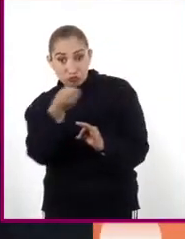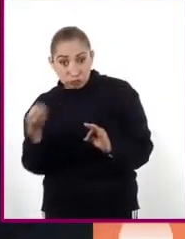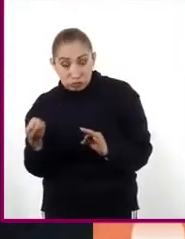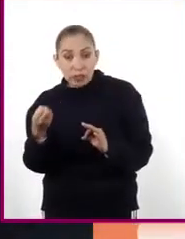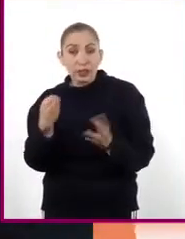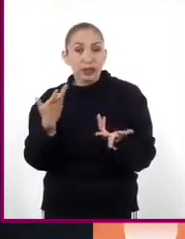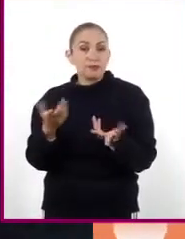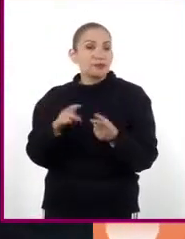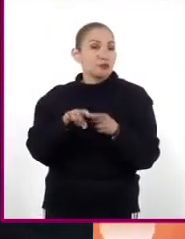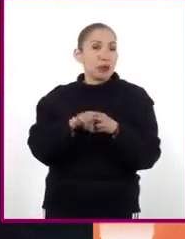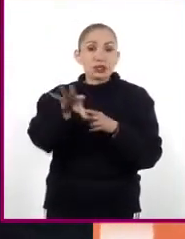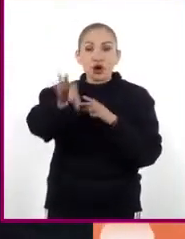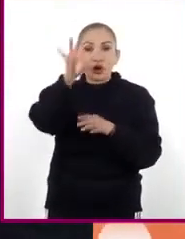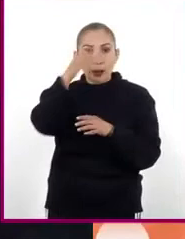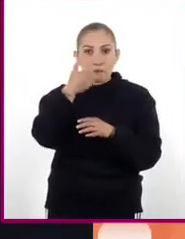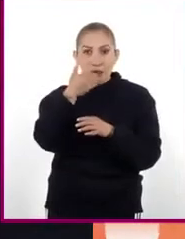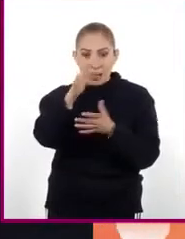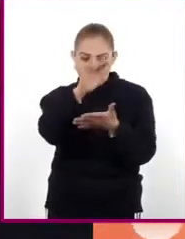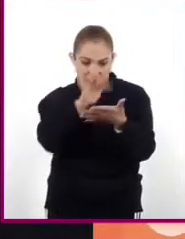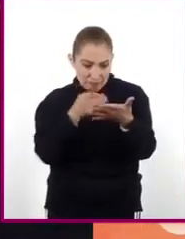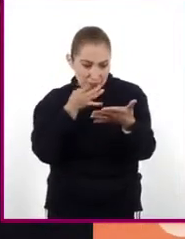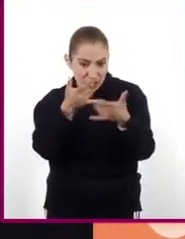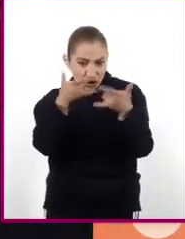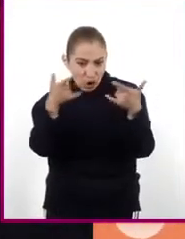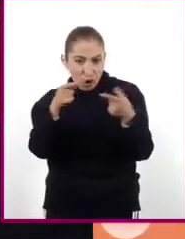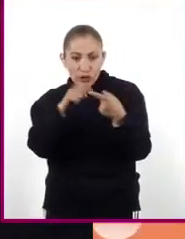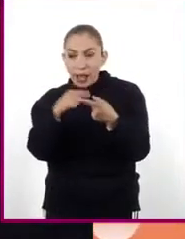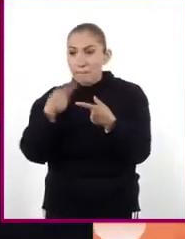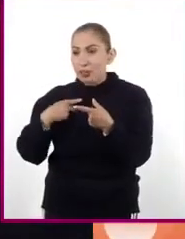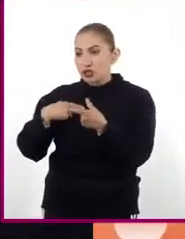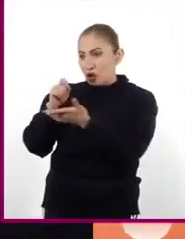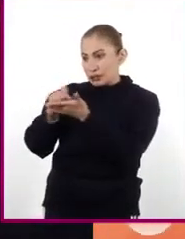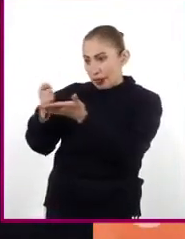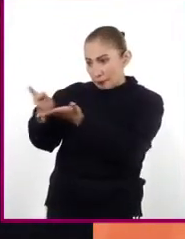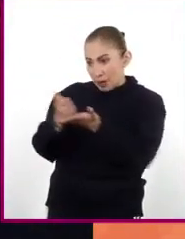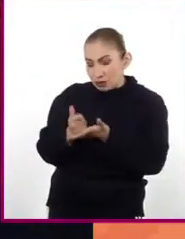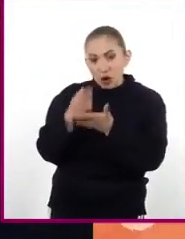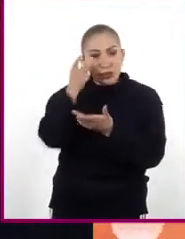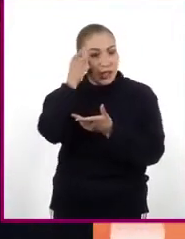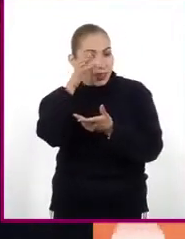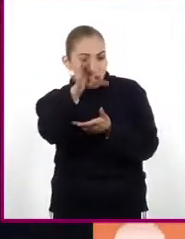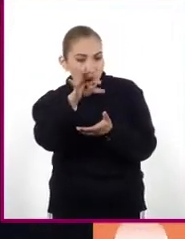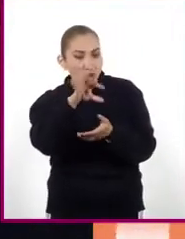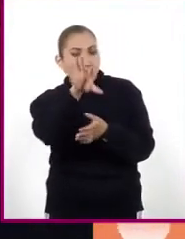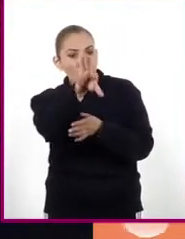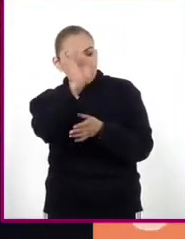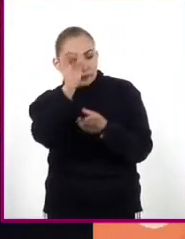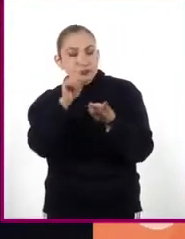decir, desde escoger un buen texto, escoger un escritor que te ayude, escoger un director,